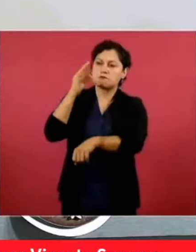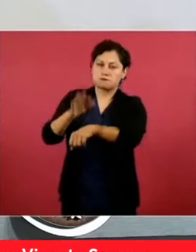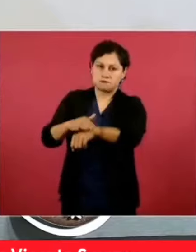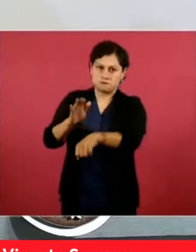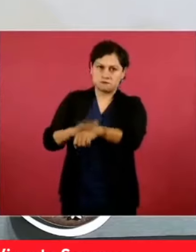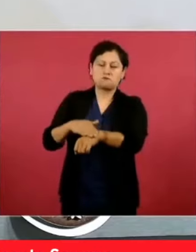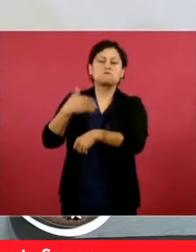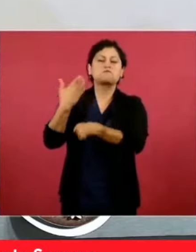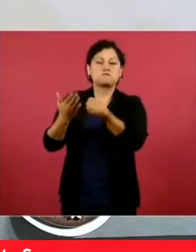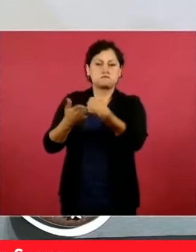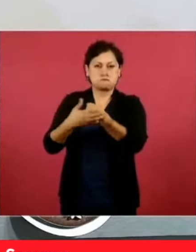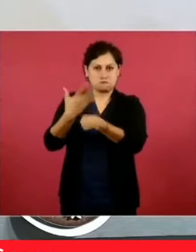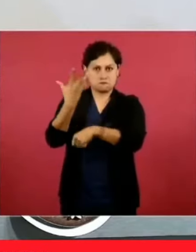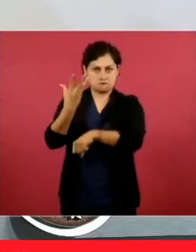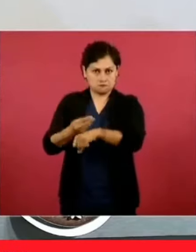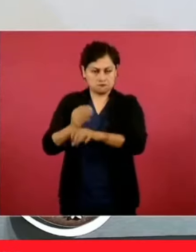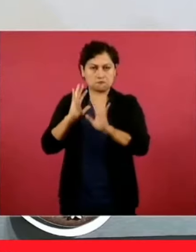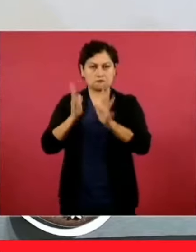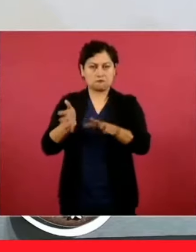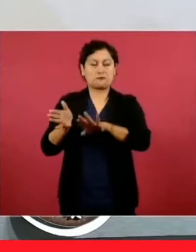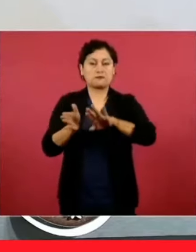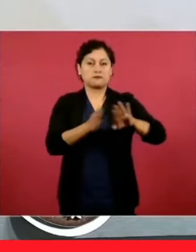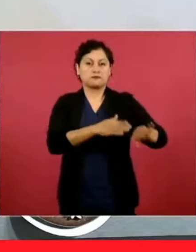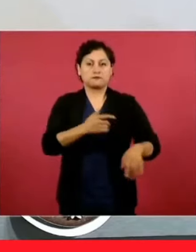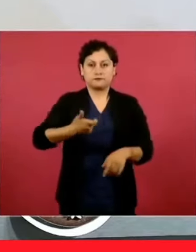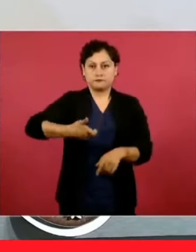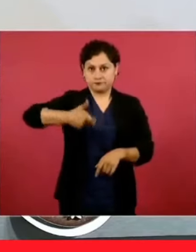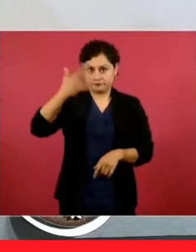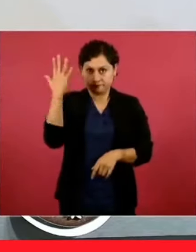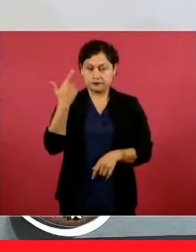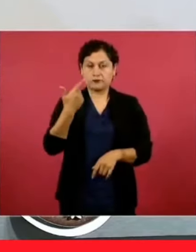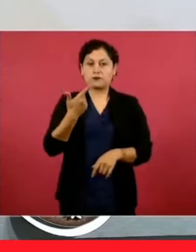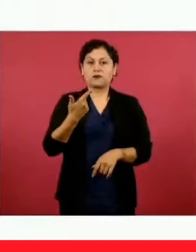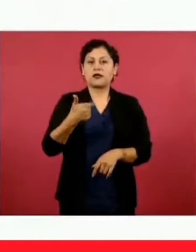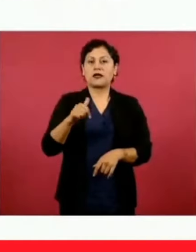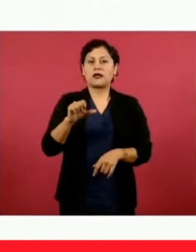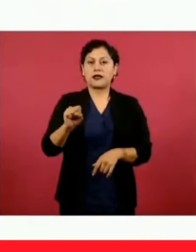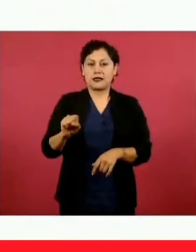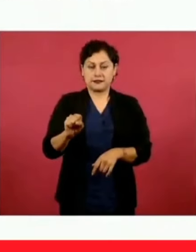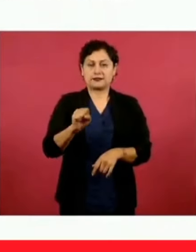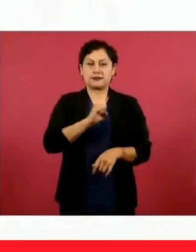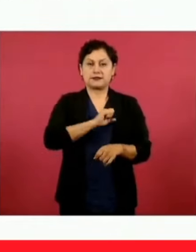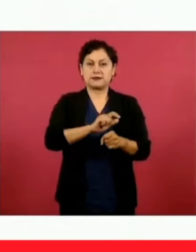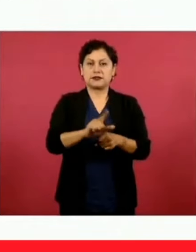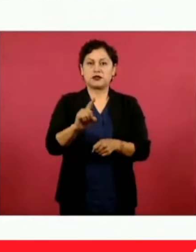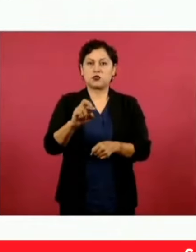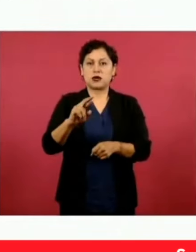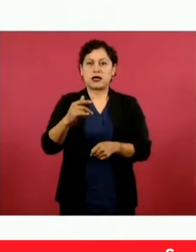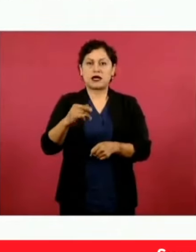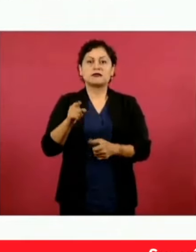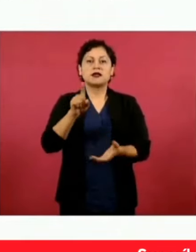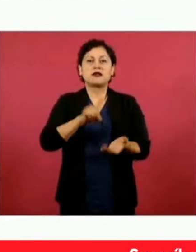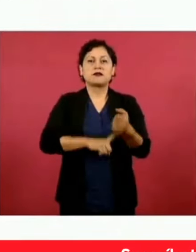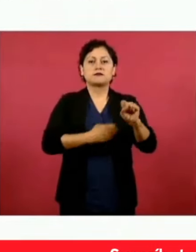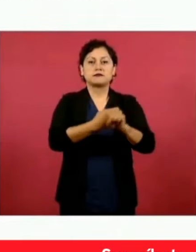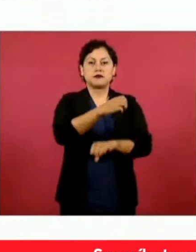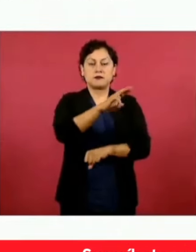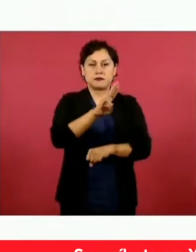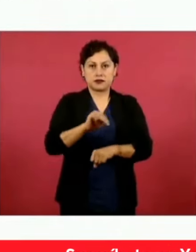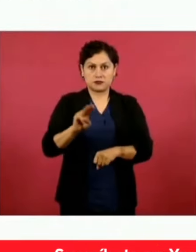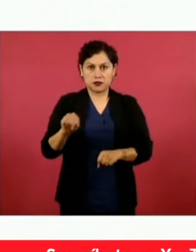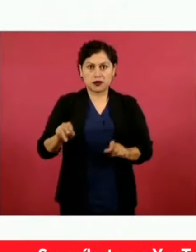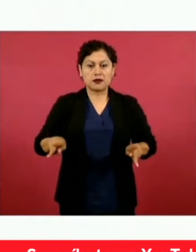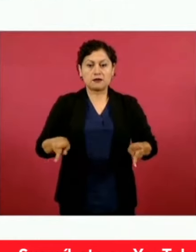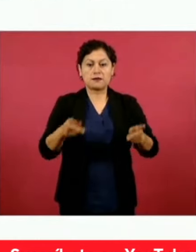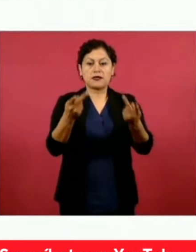en este caso de los precios máximos, vemos, por ejemplo, gas especial, Duragas, SADCB en La Piedad, Michoacán, a 10 pesos